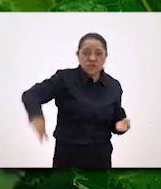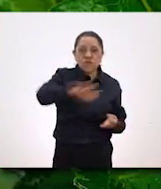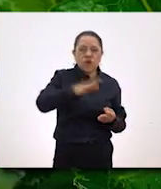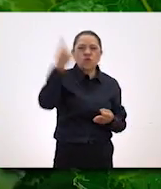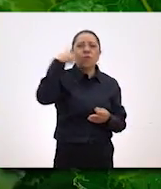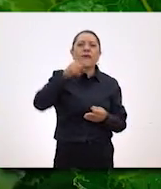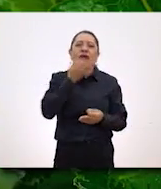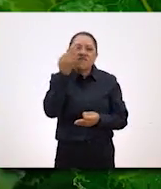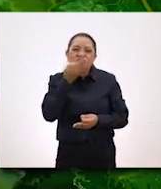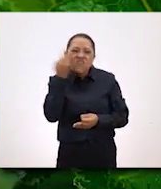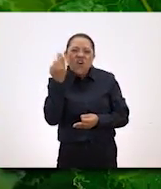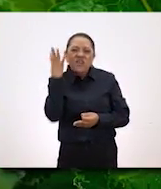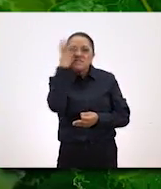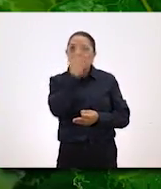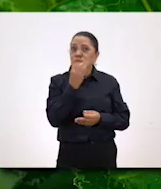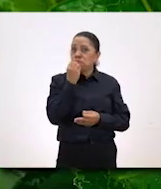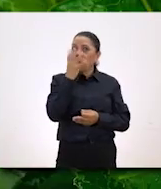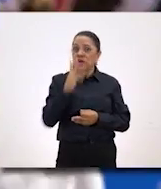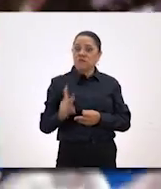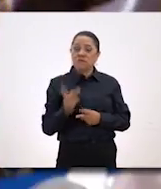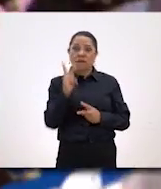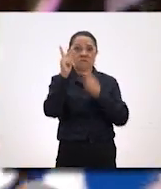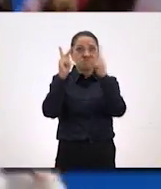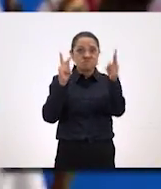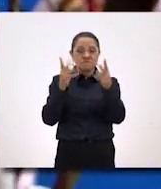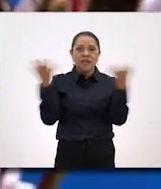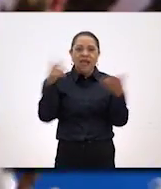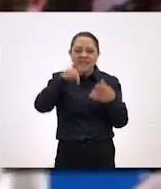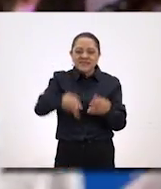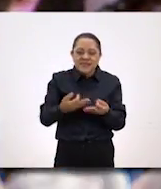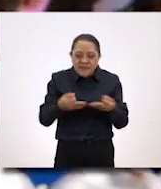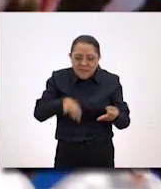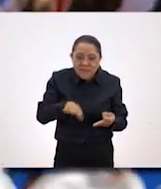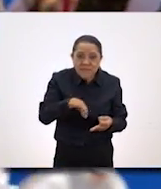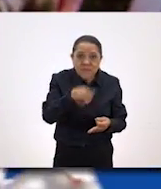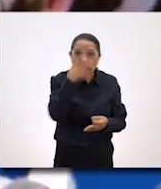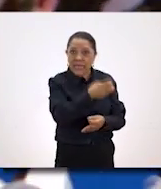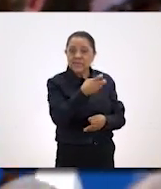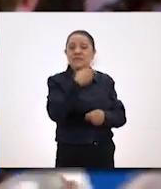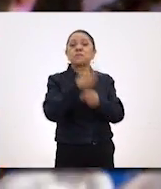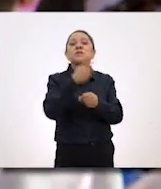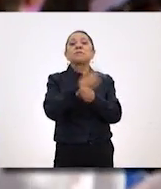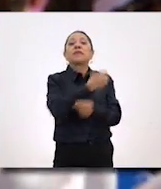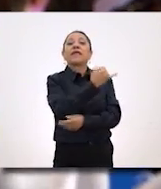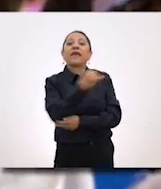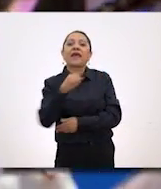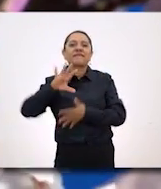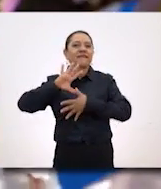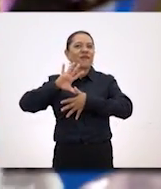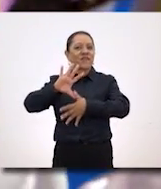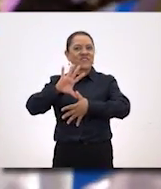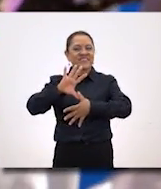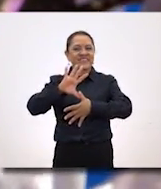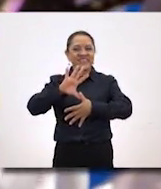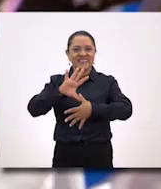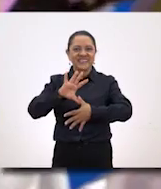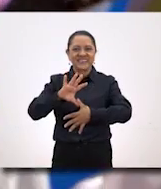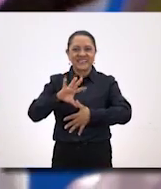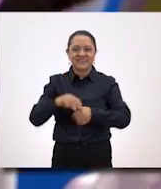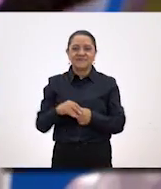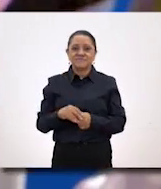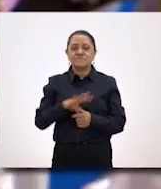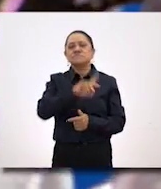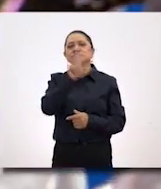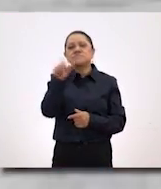conseguir plantas y flores, las más bellas y exóticas, y hacerlas crecer en el que sería el primer jardín botánico del